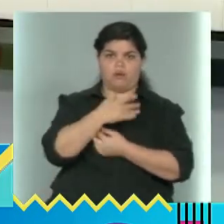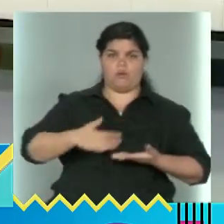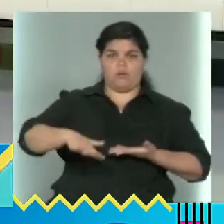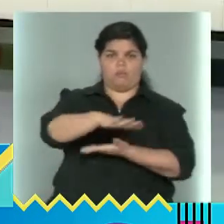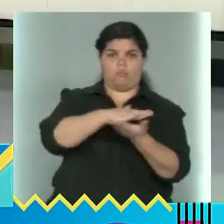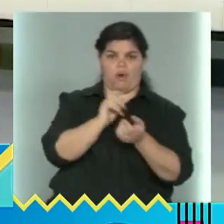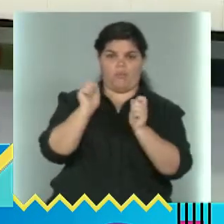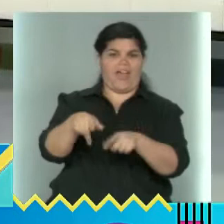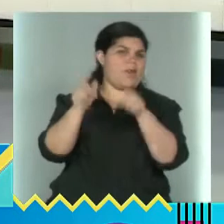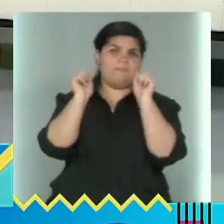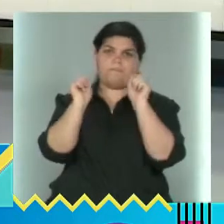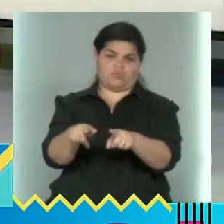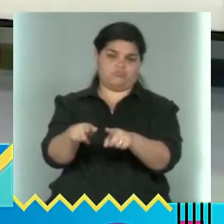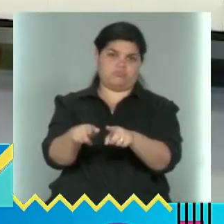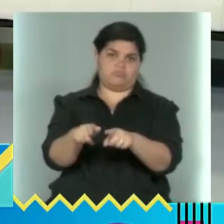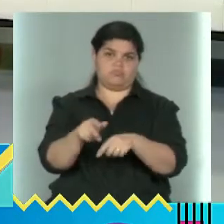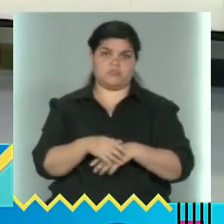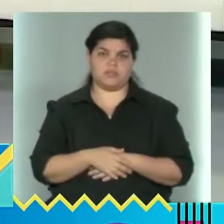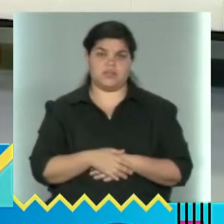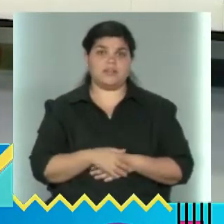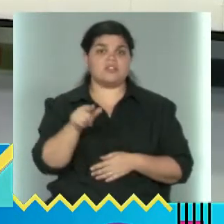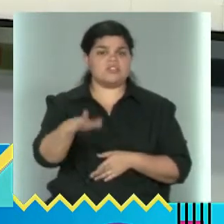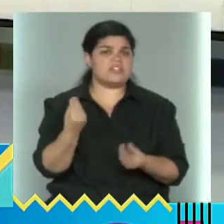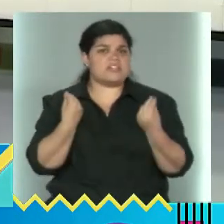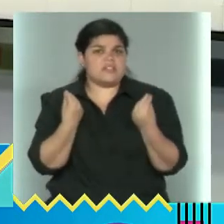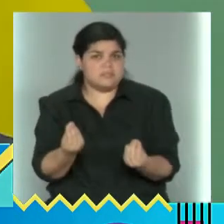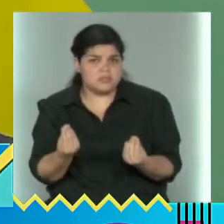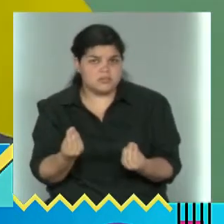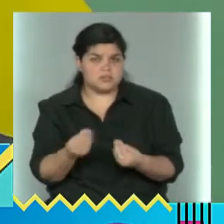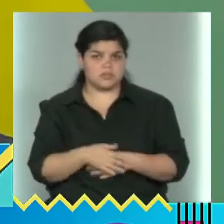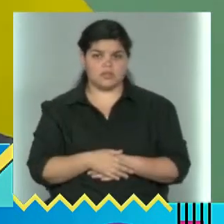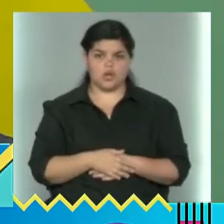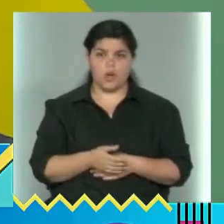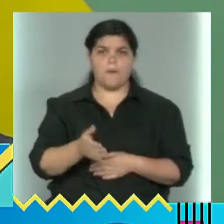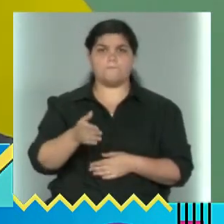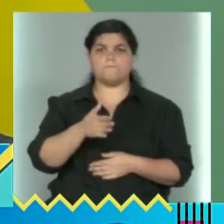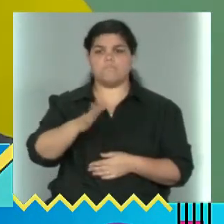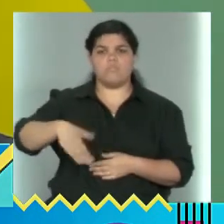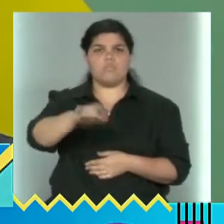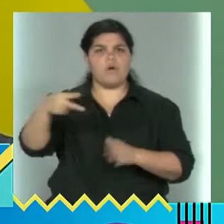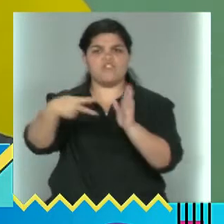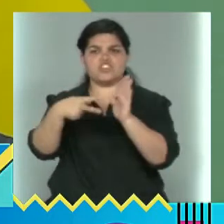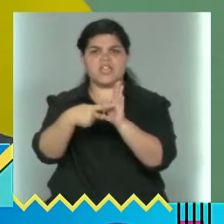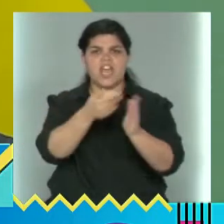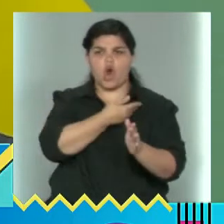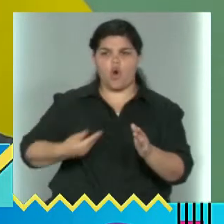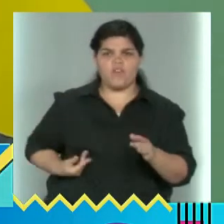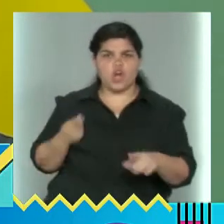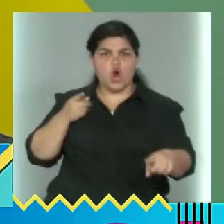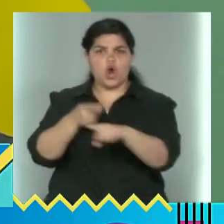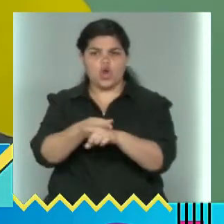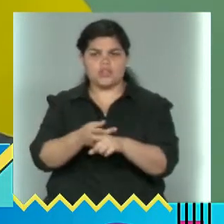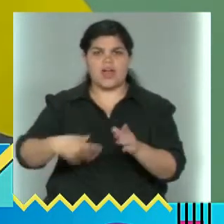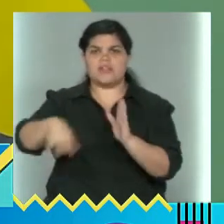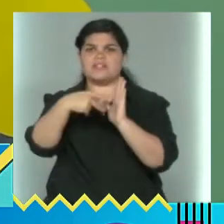ataque terrorista. Claro. Entonces, como que de repente decir contra su propio pueblo, entonces si el gobierno de Siria está